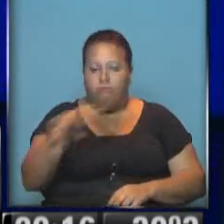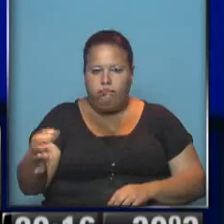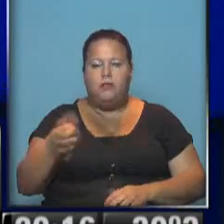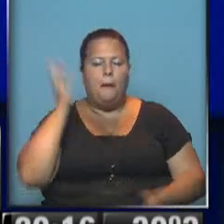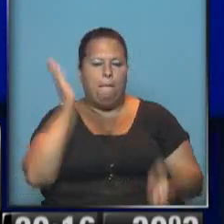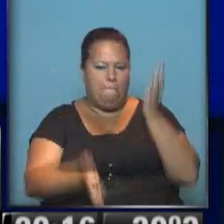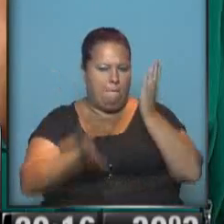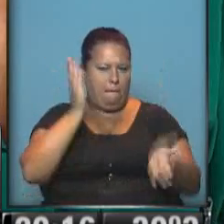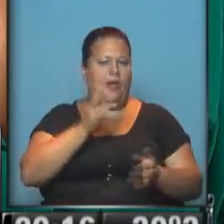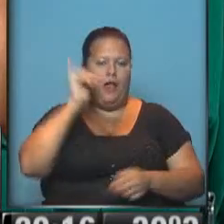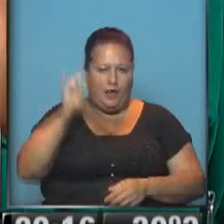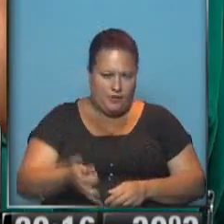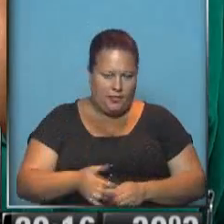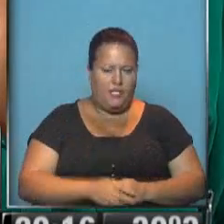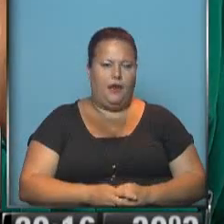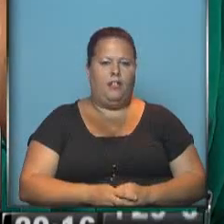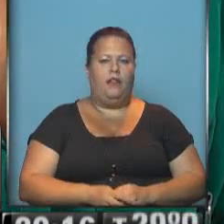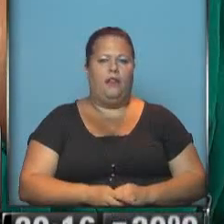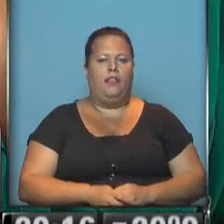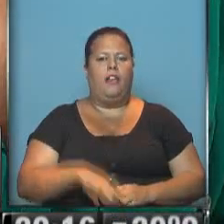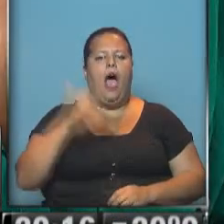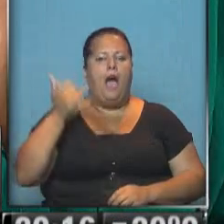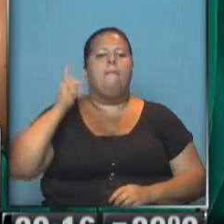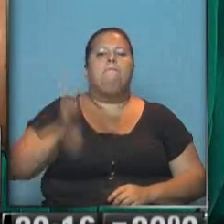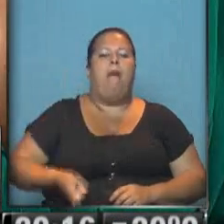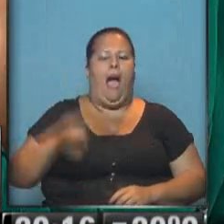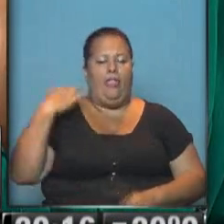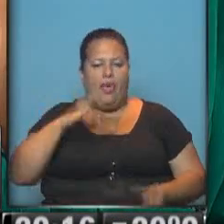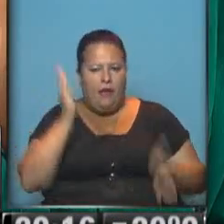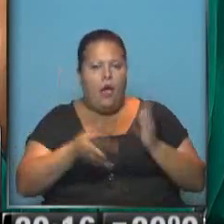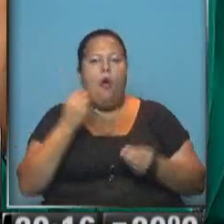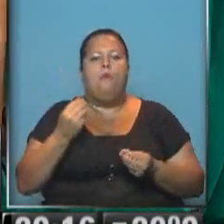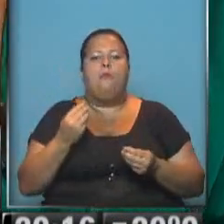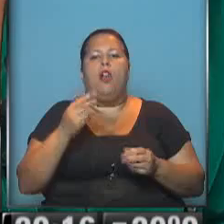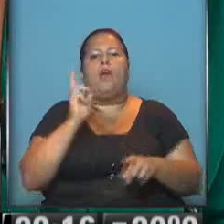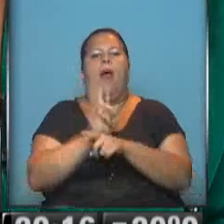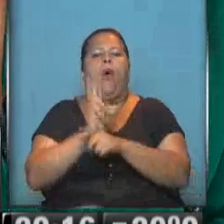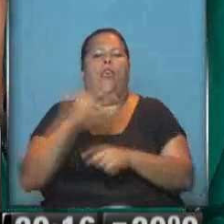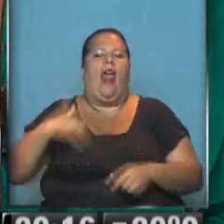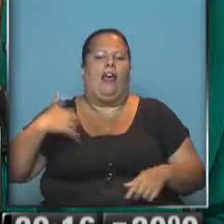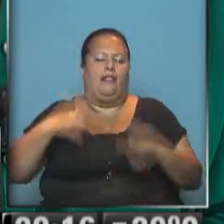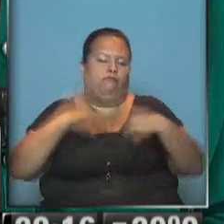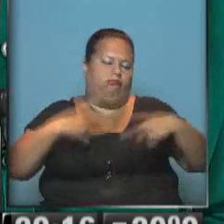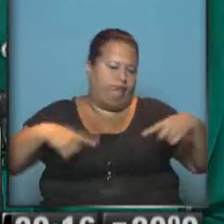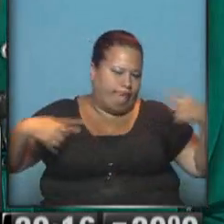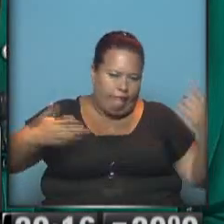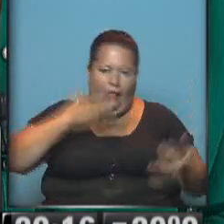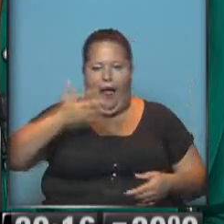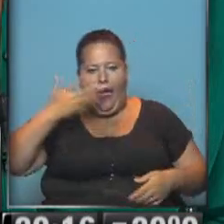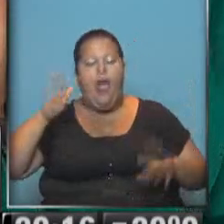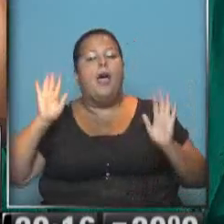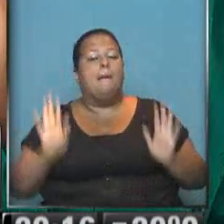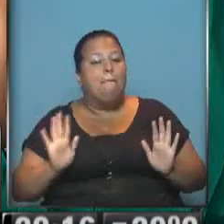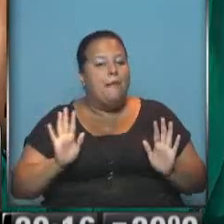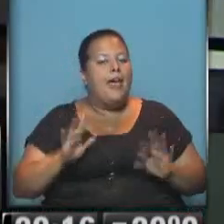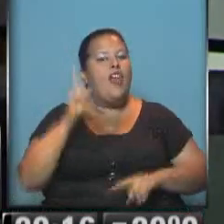habían torturado, que tenían la orden de hacerlo, que lo hicieron por el bien de la patria, etcétera, etcétera, etcétera, pero que